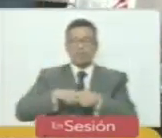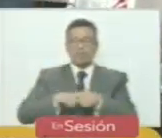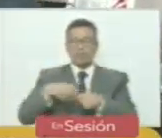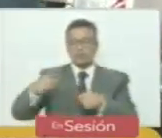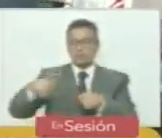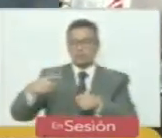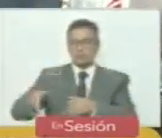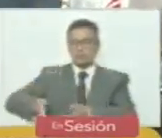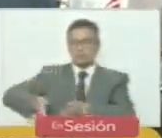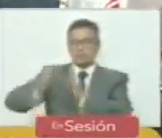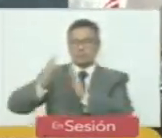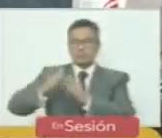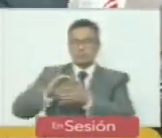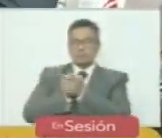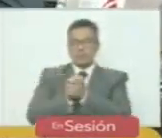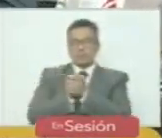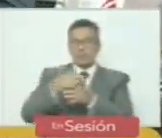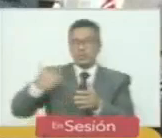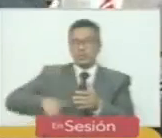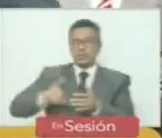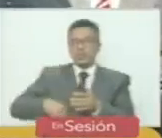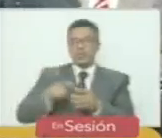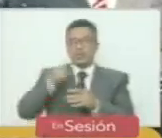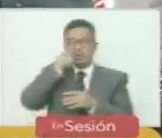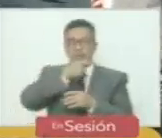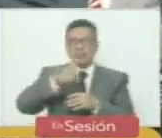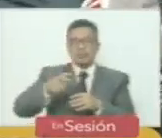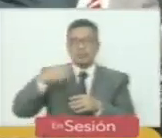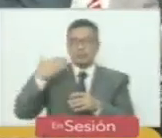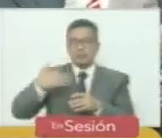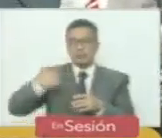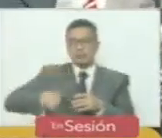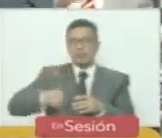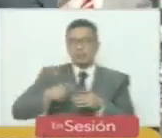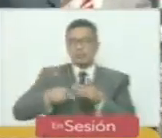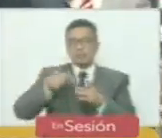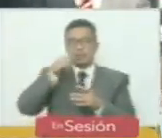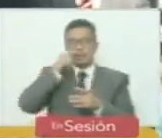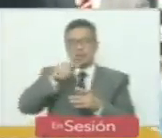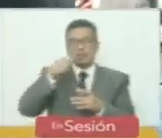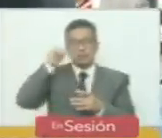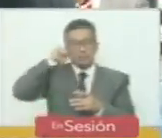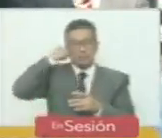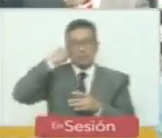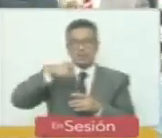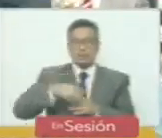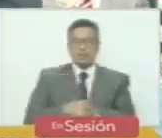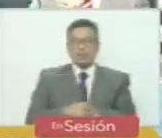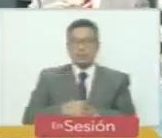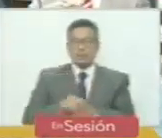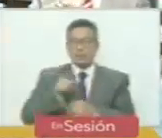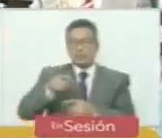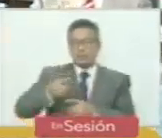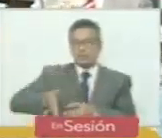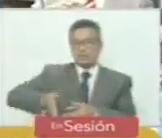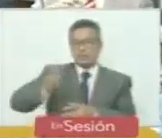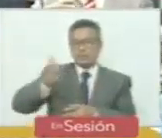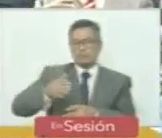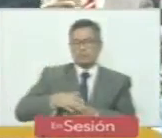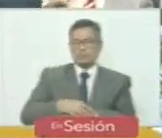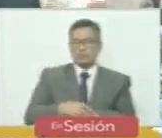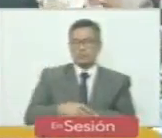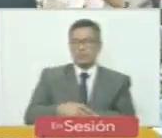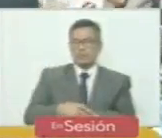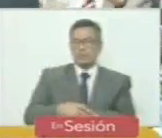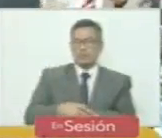lado, compañeros de Argentina, al pueblo peronista, debo recordarle que de un lado,